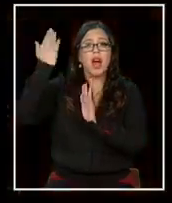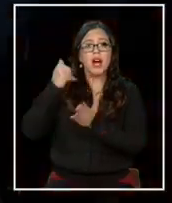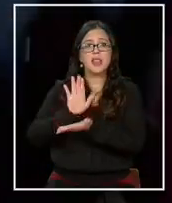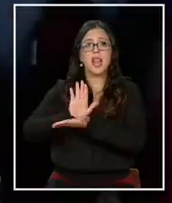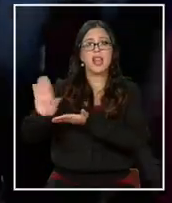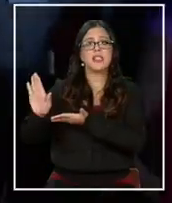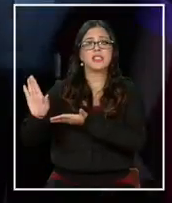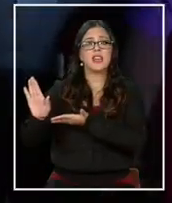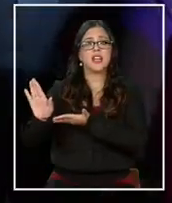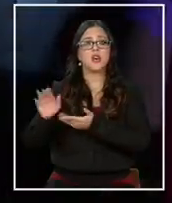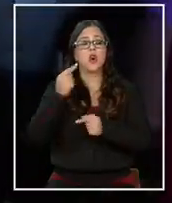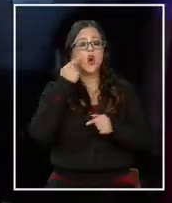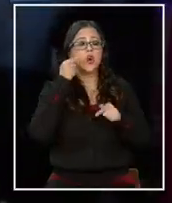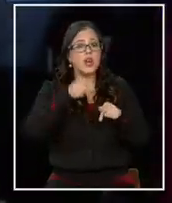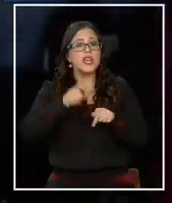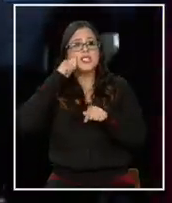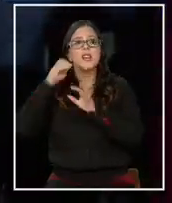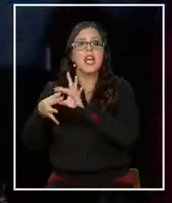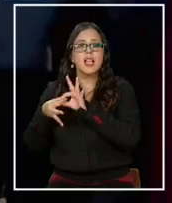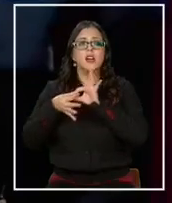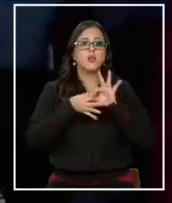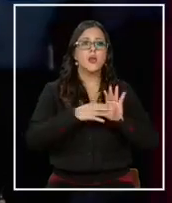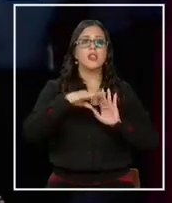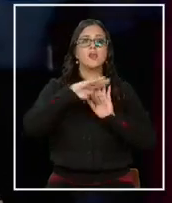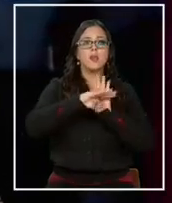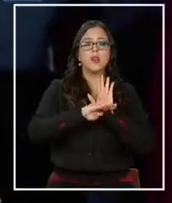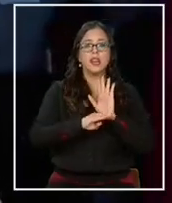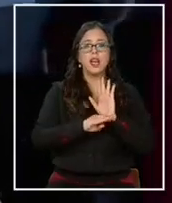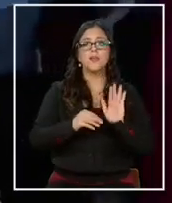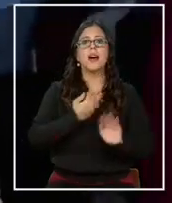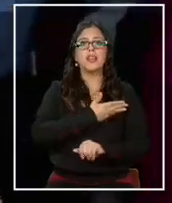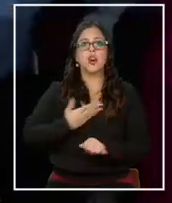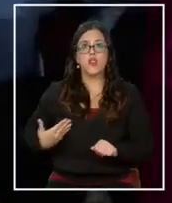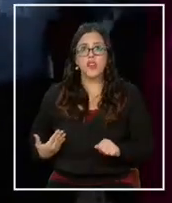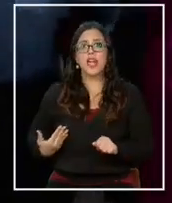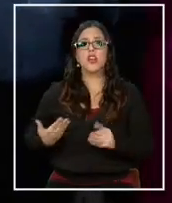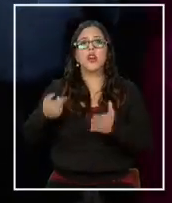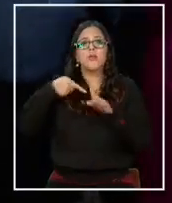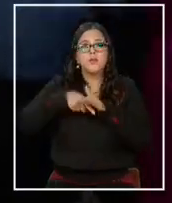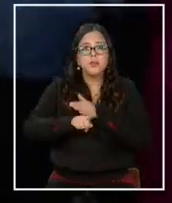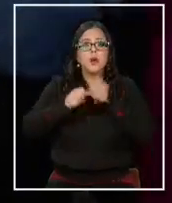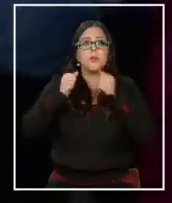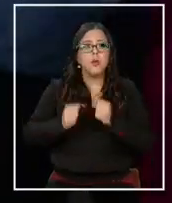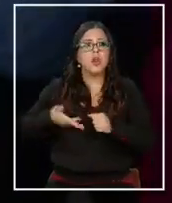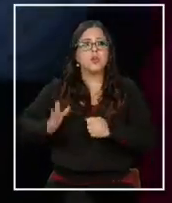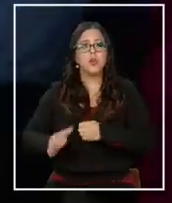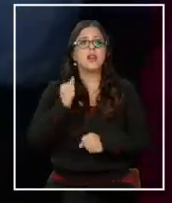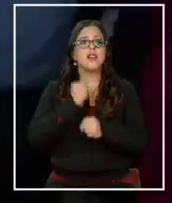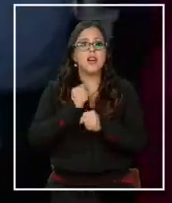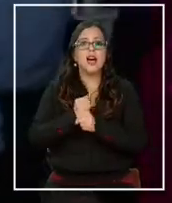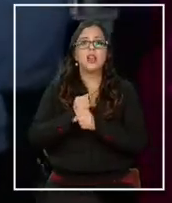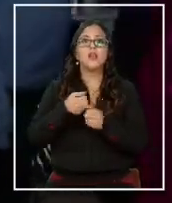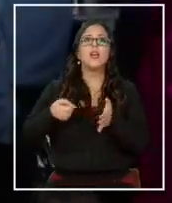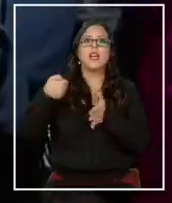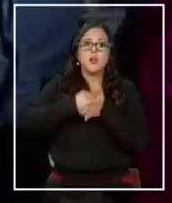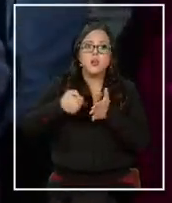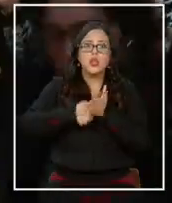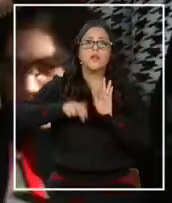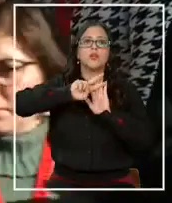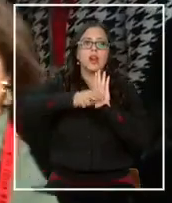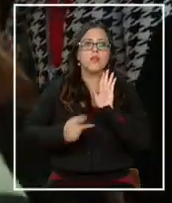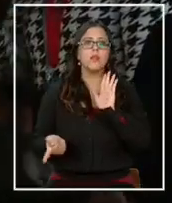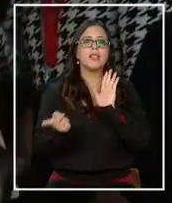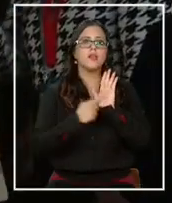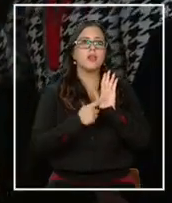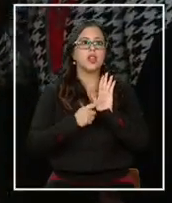rechazado. Tienen que ver con la continuidad del programa de gobierno, con su profundización, con poder seguir trabajando y luchando por tener una reforma tributaria.